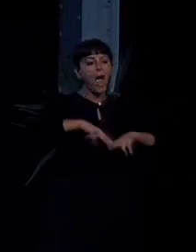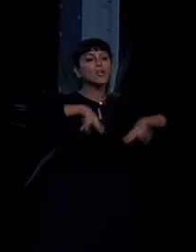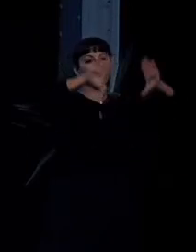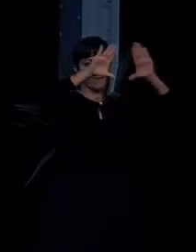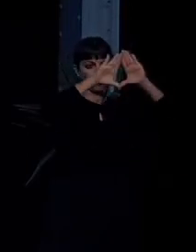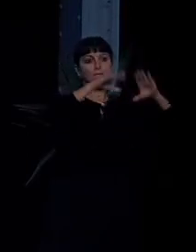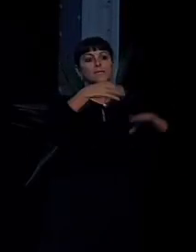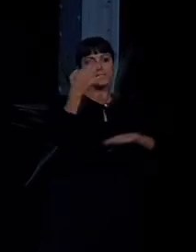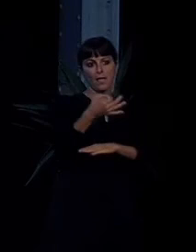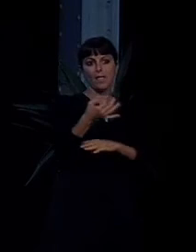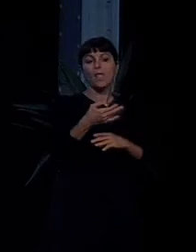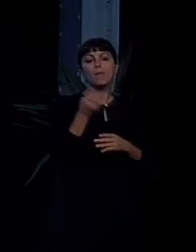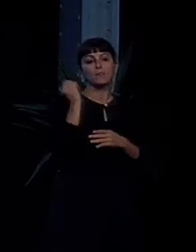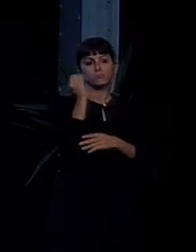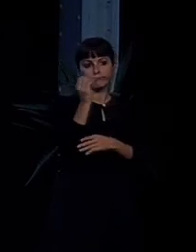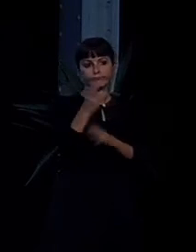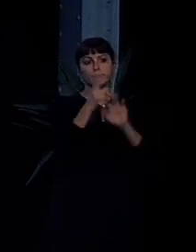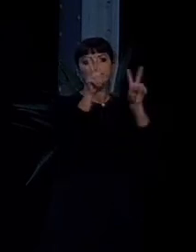mostrando